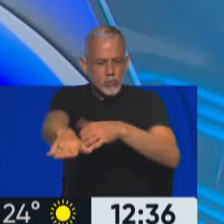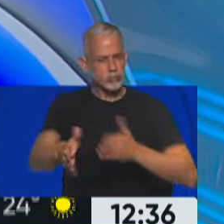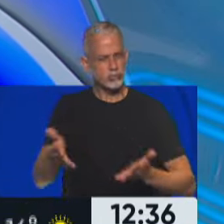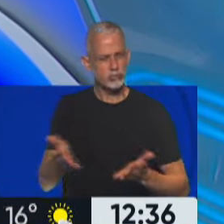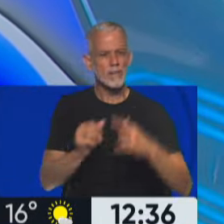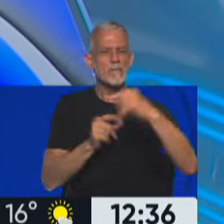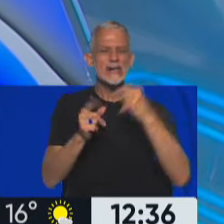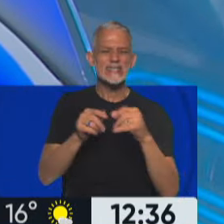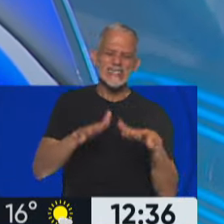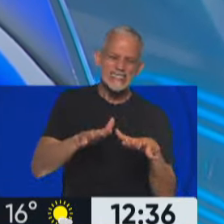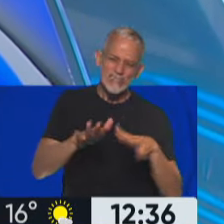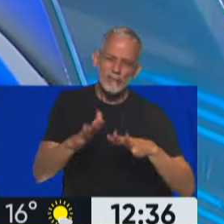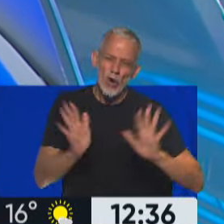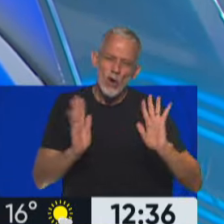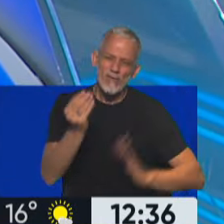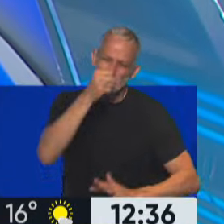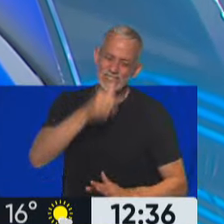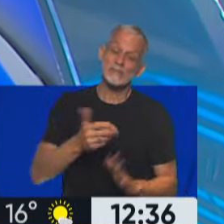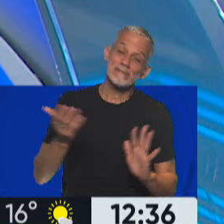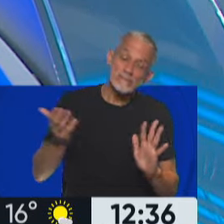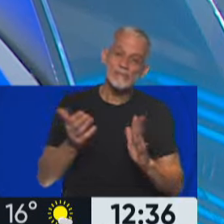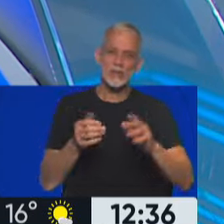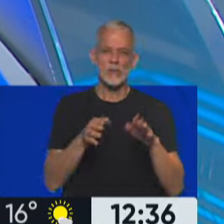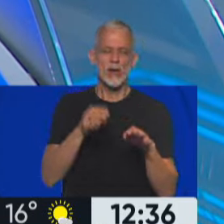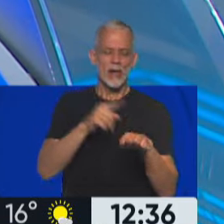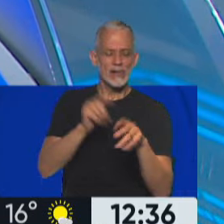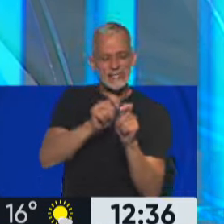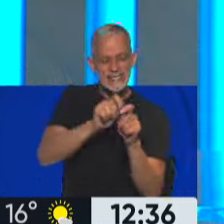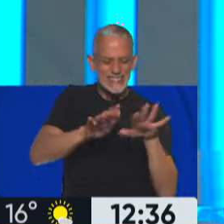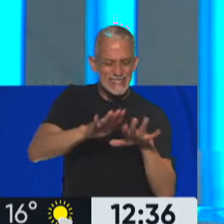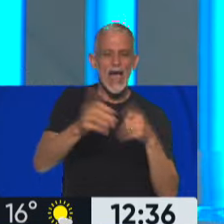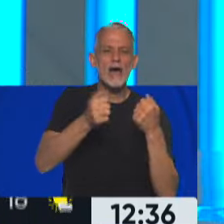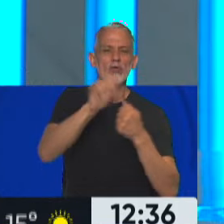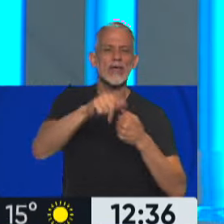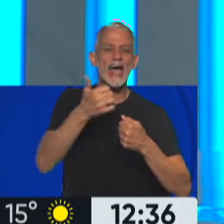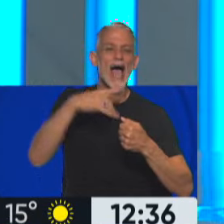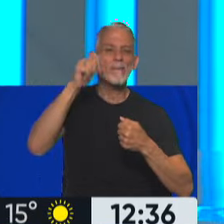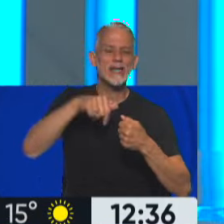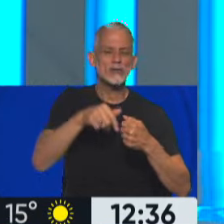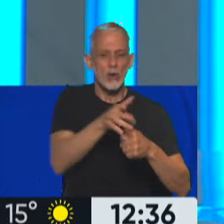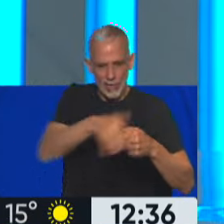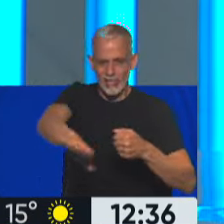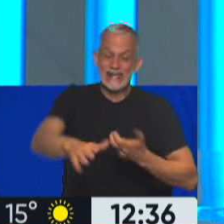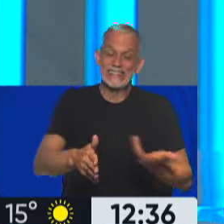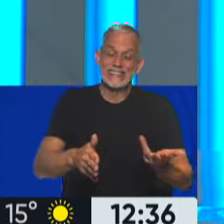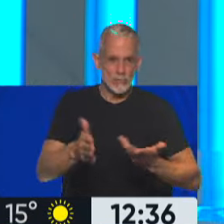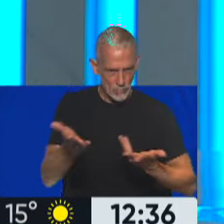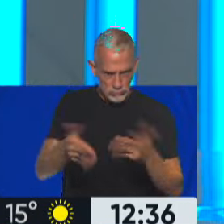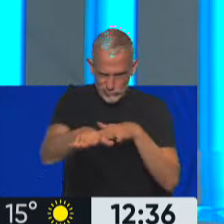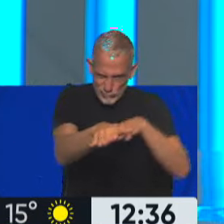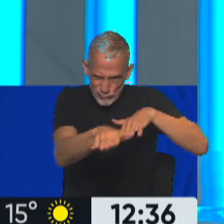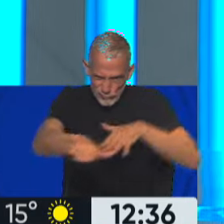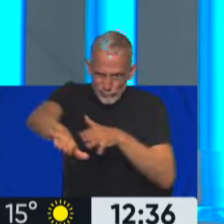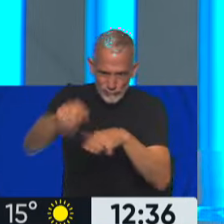Mercedes no anduvo bien el fin de semana hubo un retoque en el auto de Hamilton termina largando desde boxes Pero sabes lo que bancara Hamilton